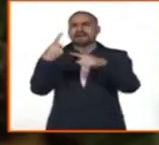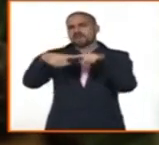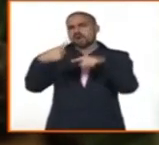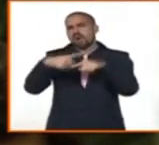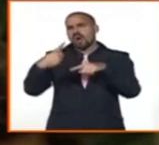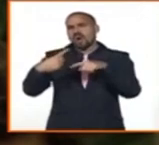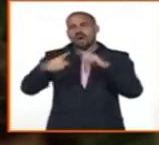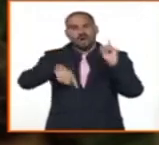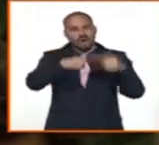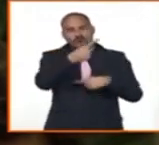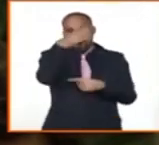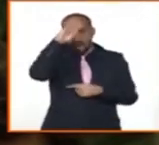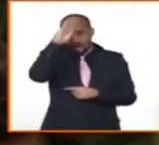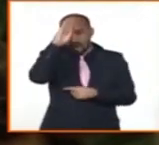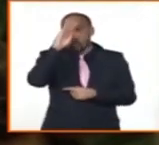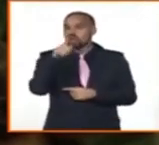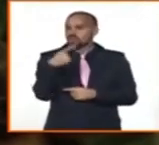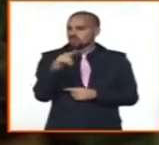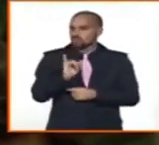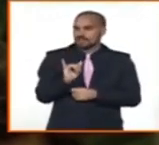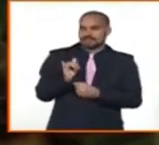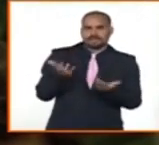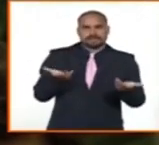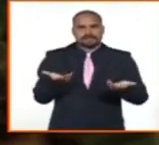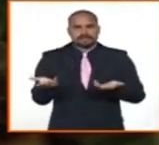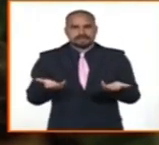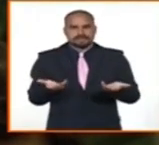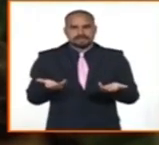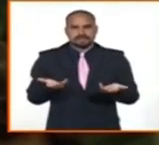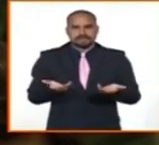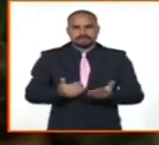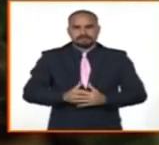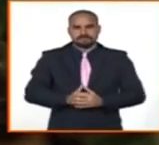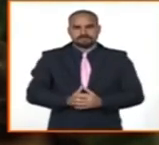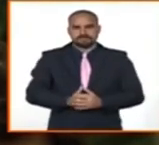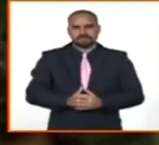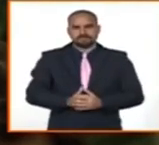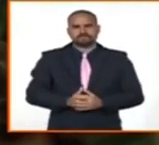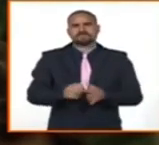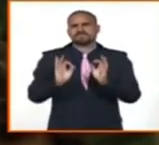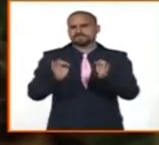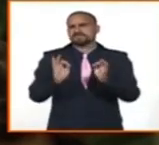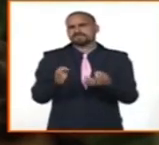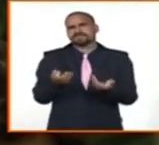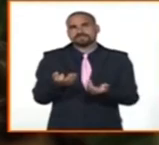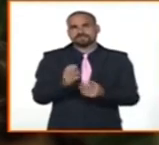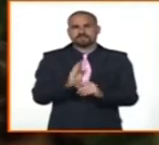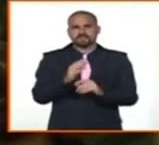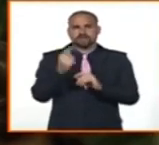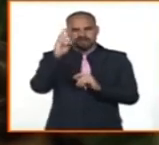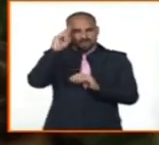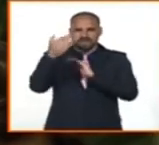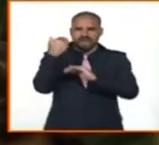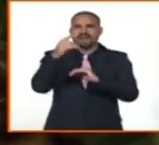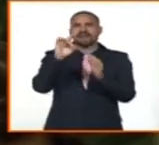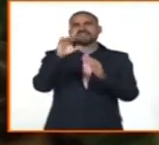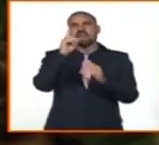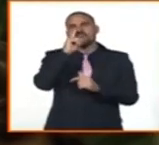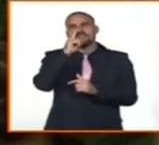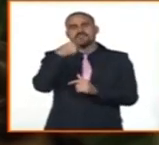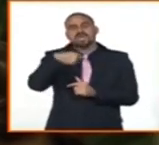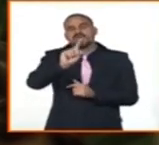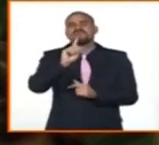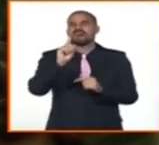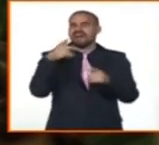etcétera, nos nubila. Es verdad que el 15N impulsó en el país la construcción de una nueva